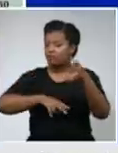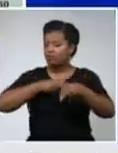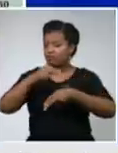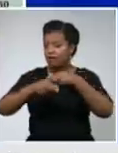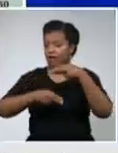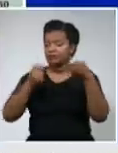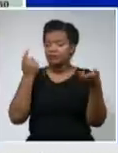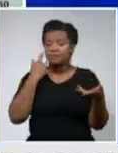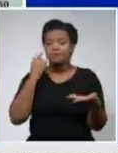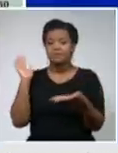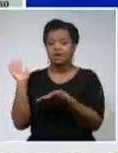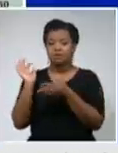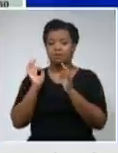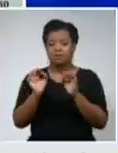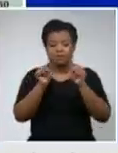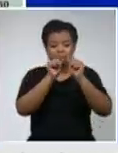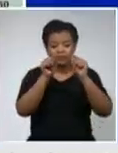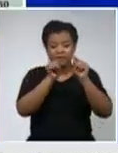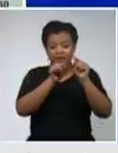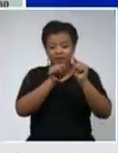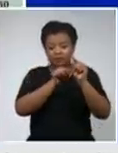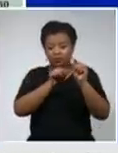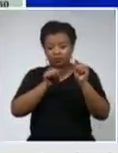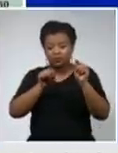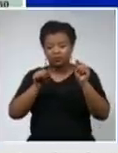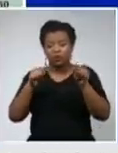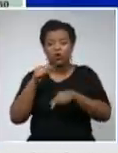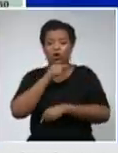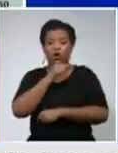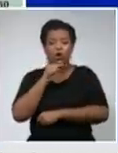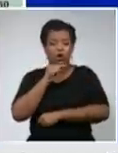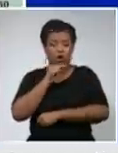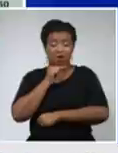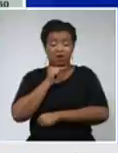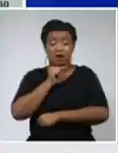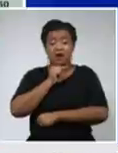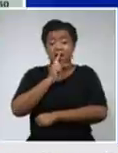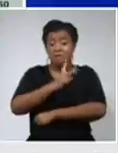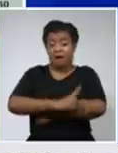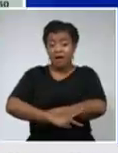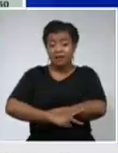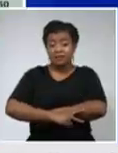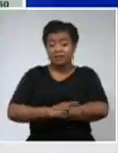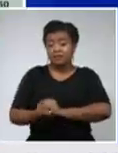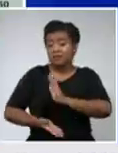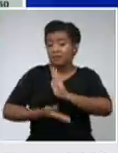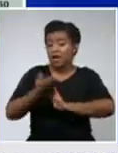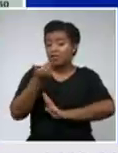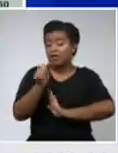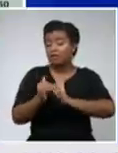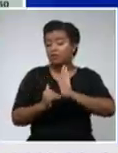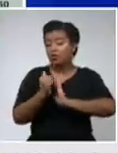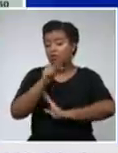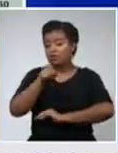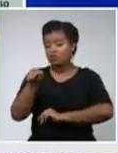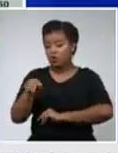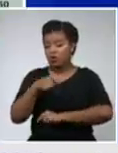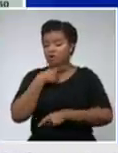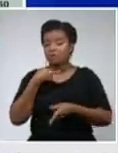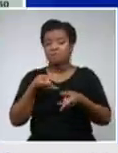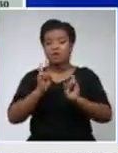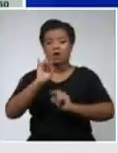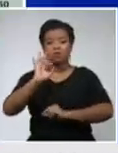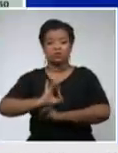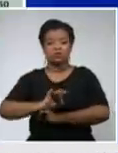los países de más de 10 millones de habitantes con el mayor % de letalidad. Y ahí ustedes ven a